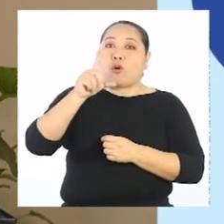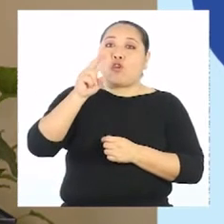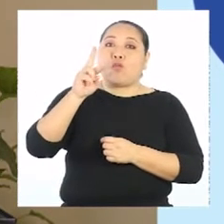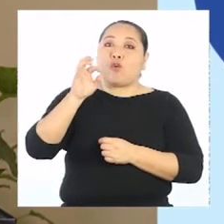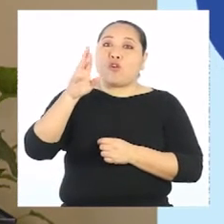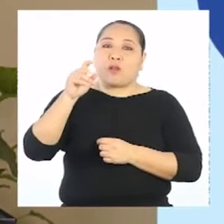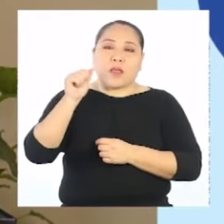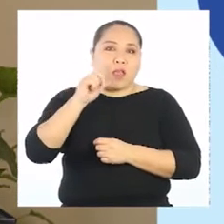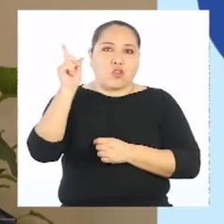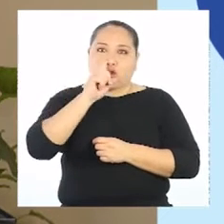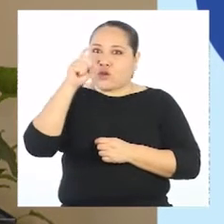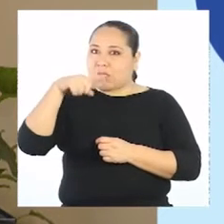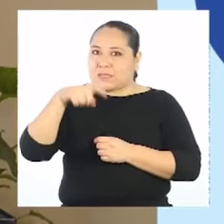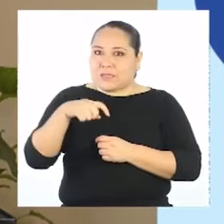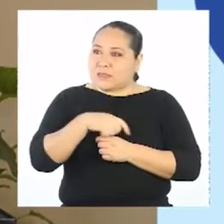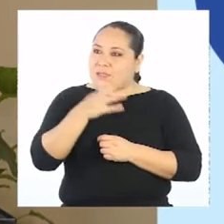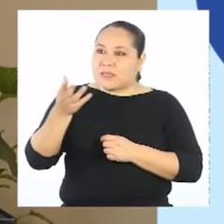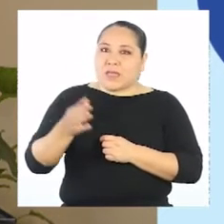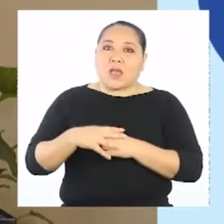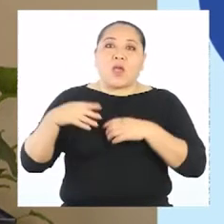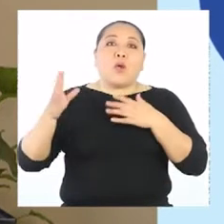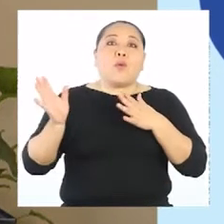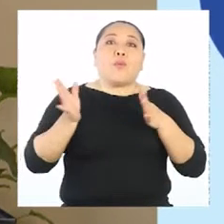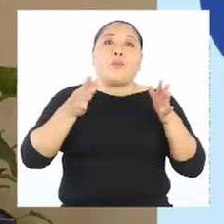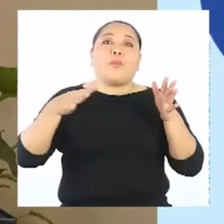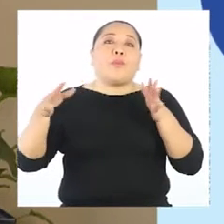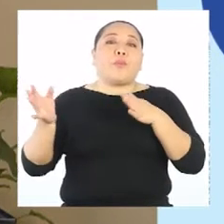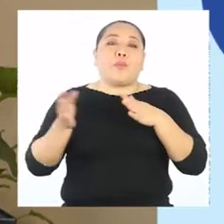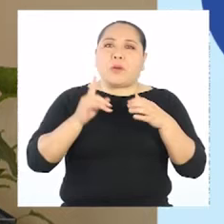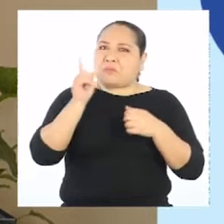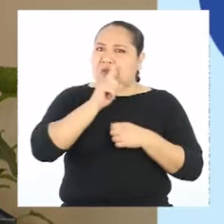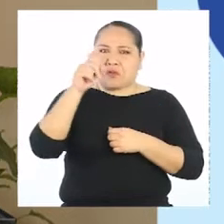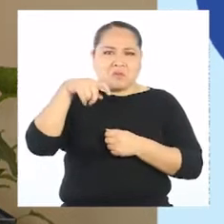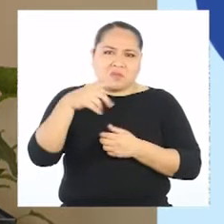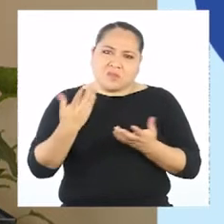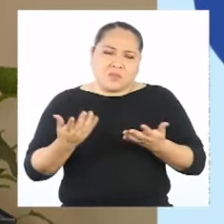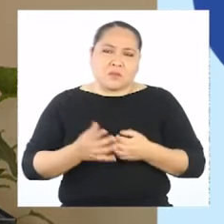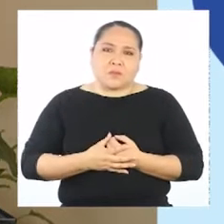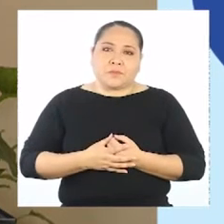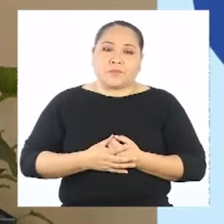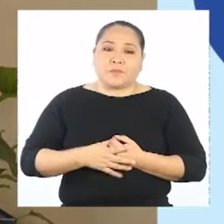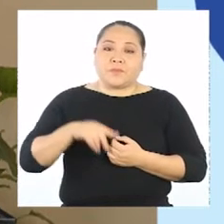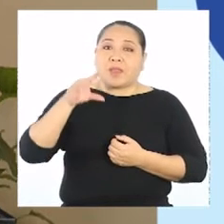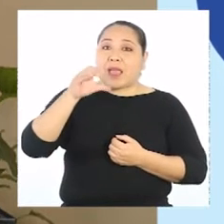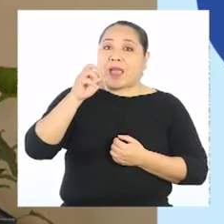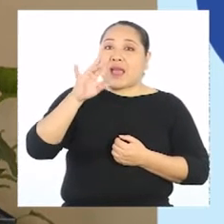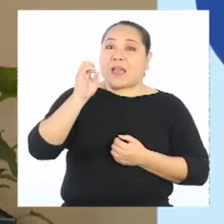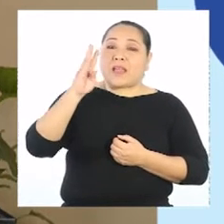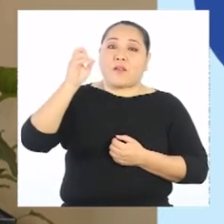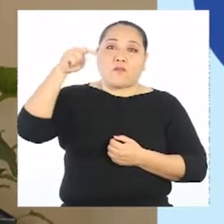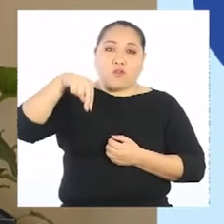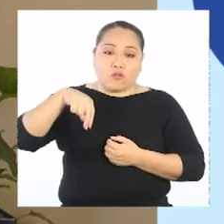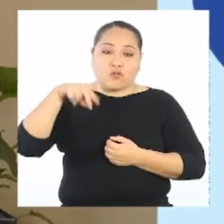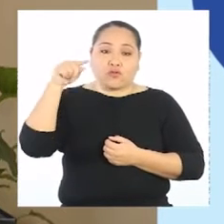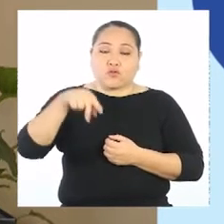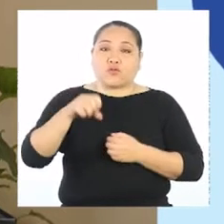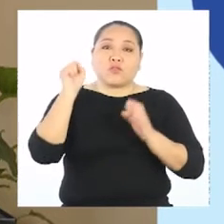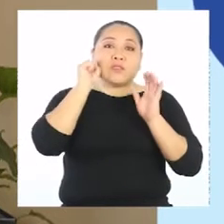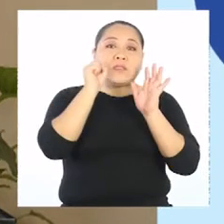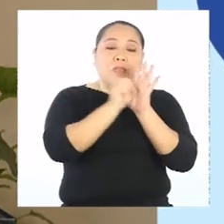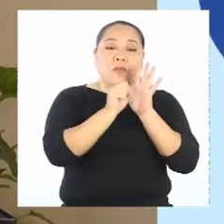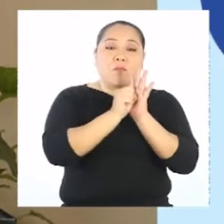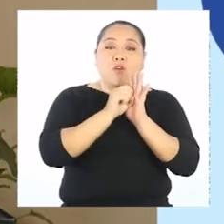que la pólvora no necesita estar expuesta al aire para encenderse. El carbono,